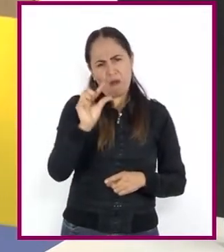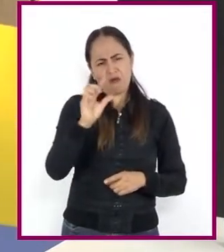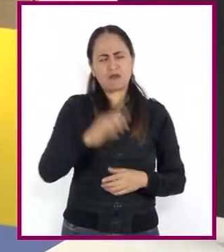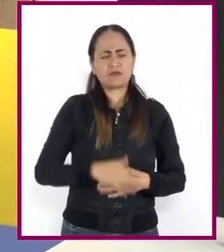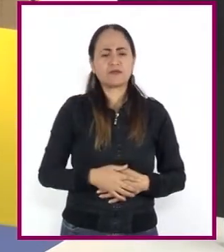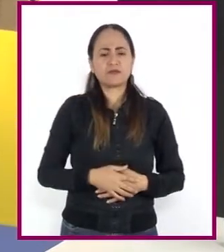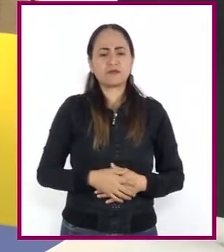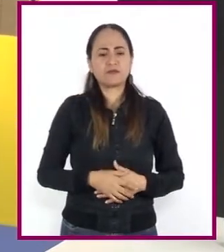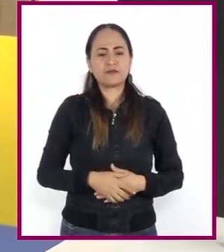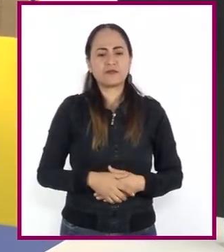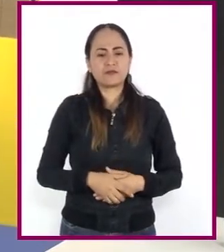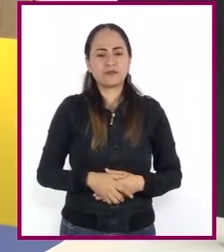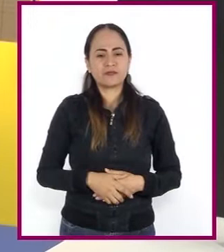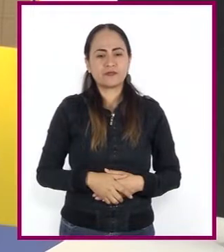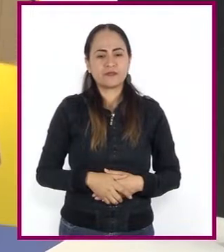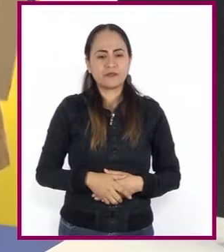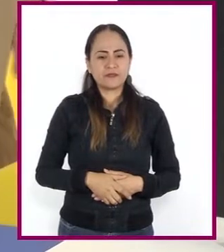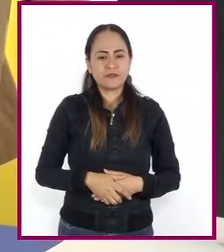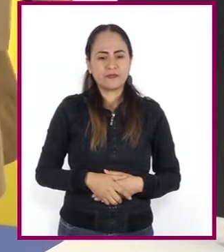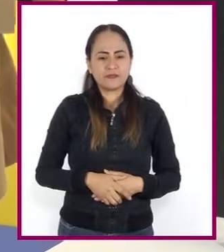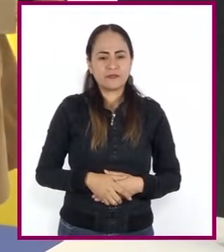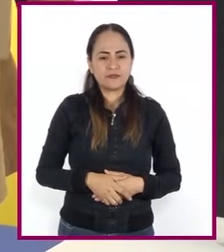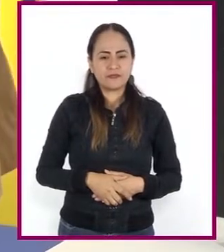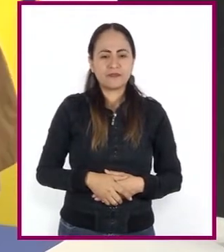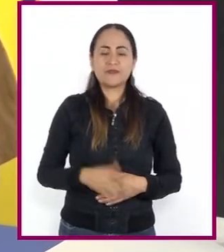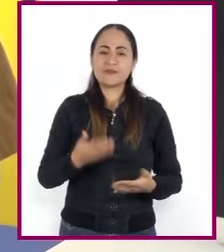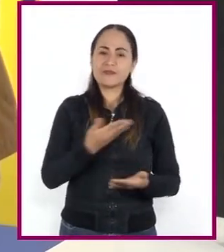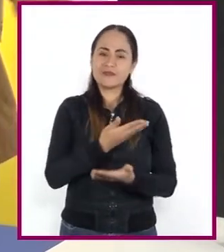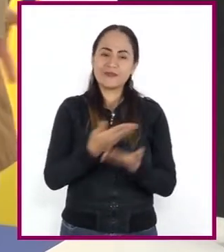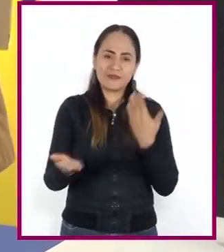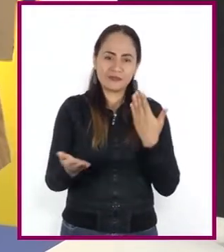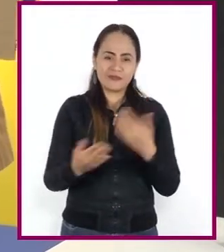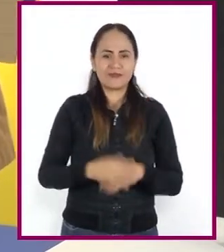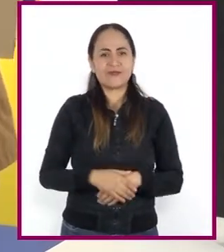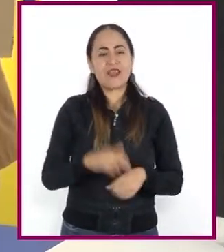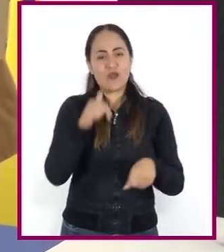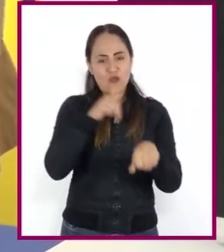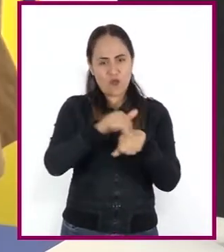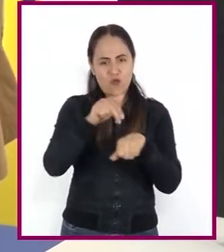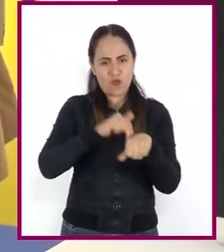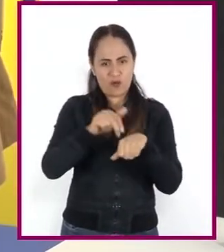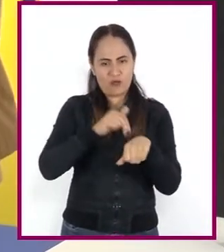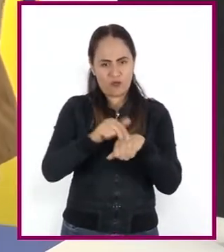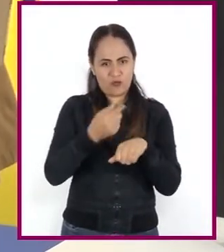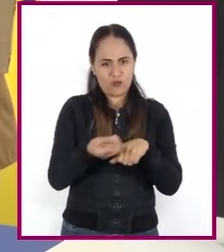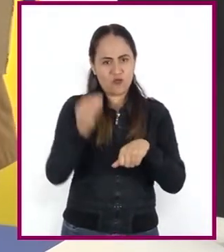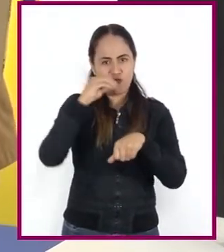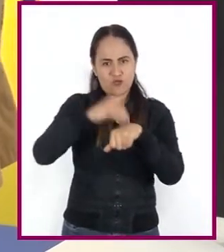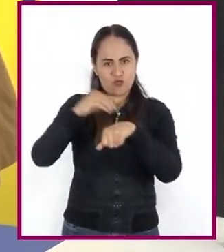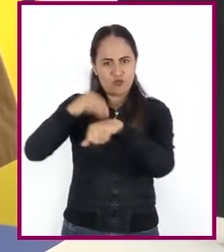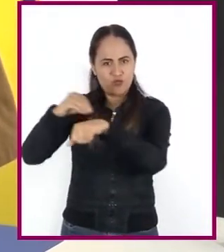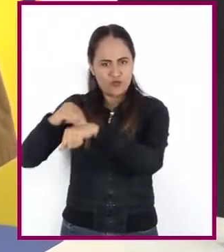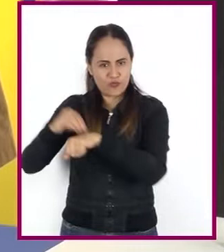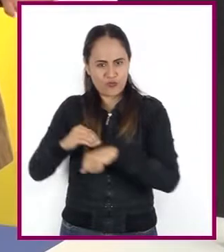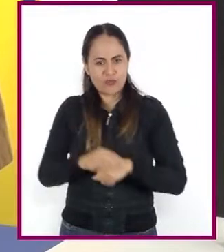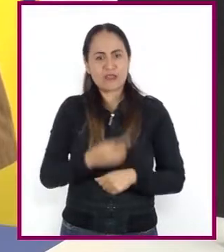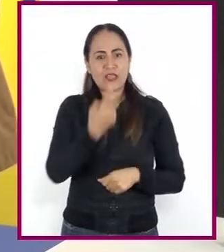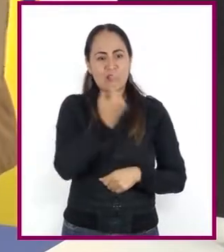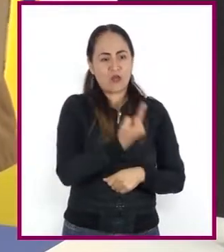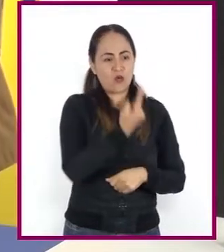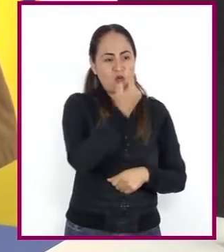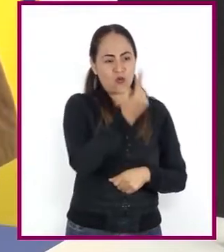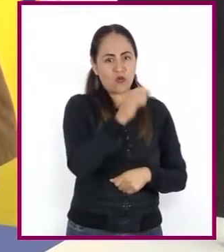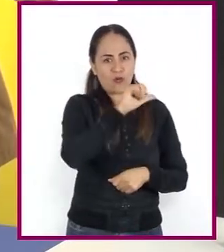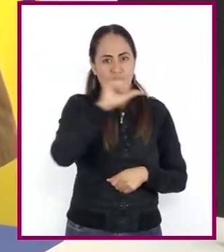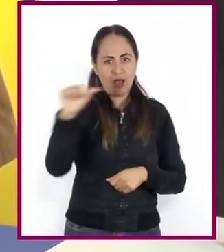Ahora enumeremos las casillas escribiendo los números del 1 al